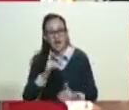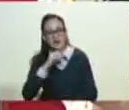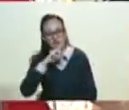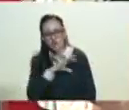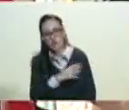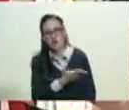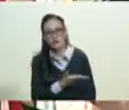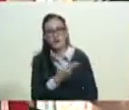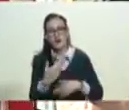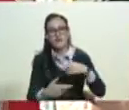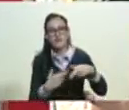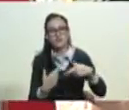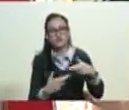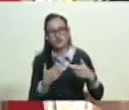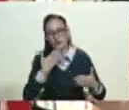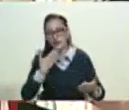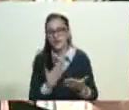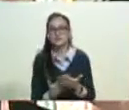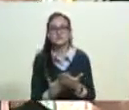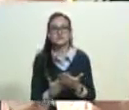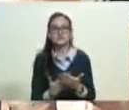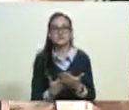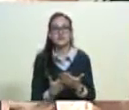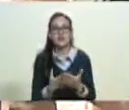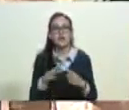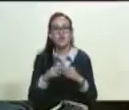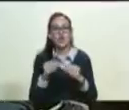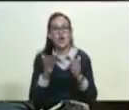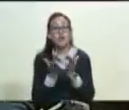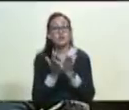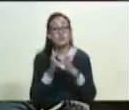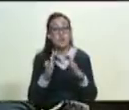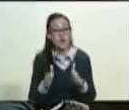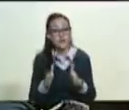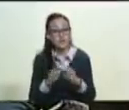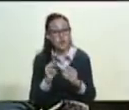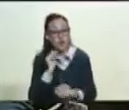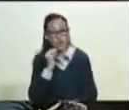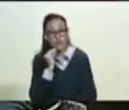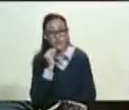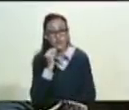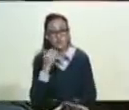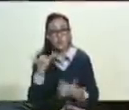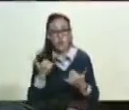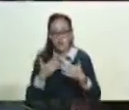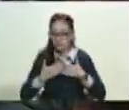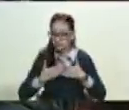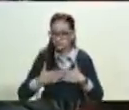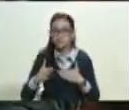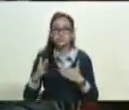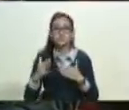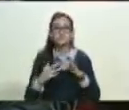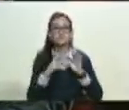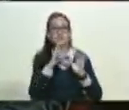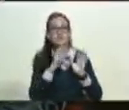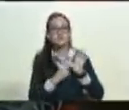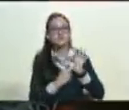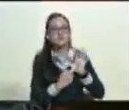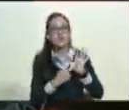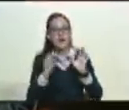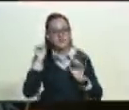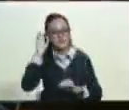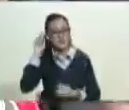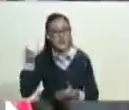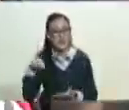nuestra revolución. Le damos las gracias a los estudiantes, a la juventud, hoy ampliamente representada en esta